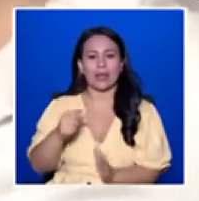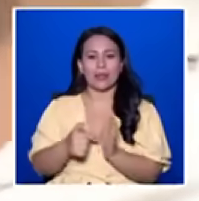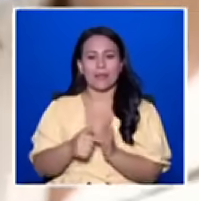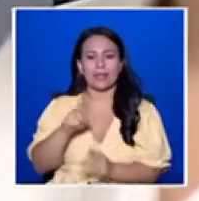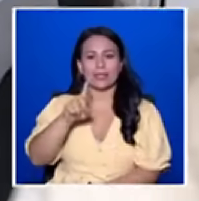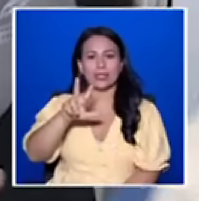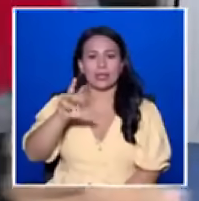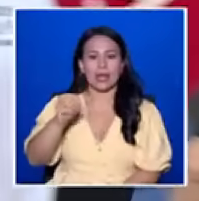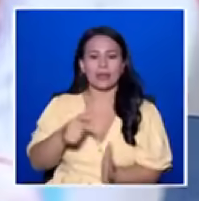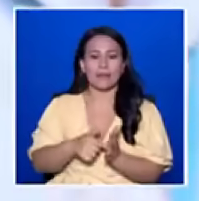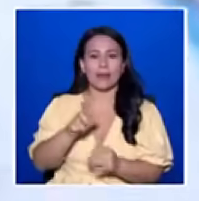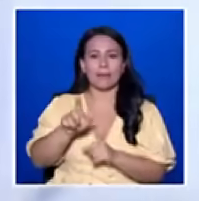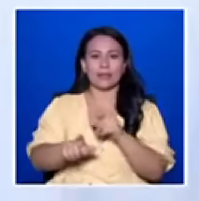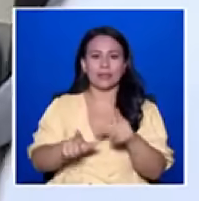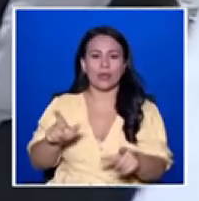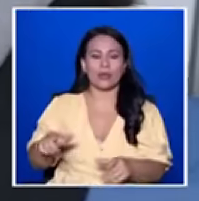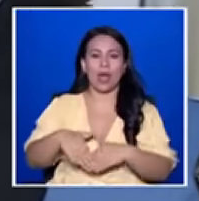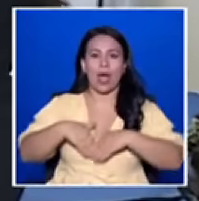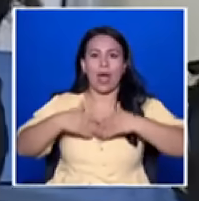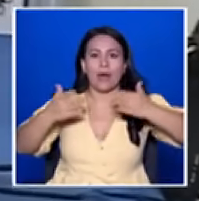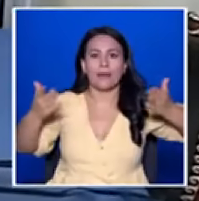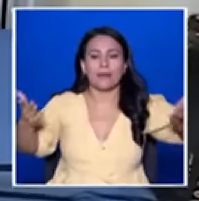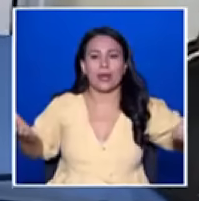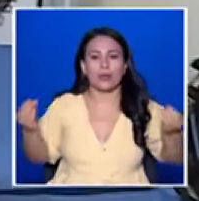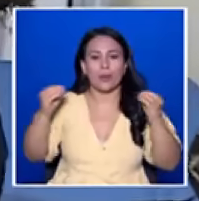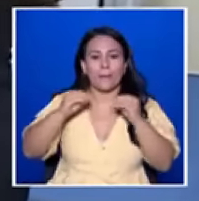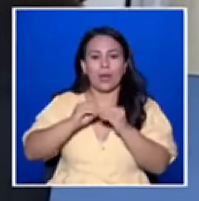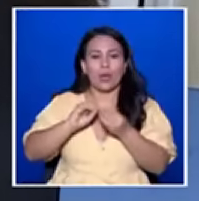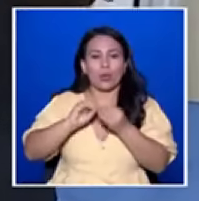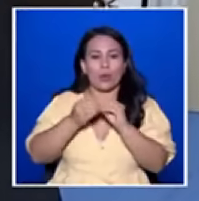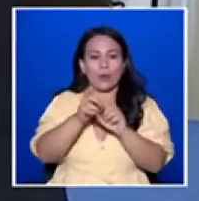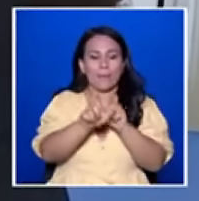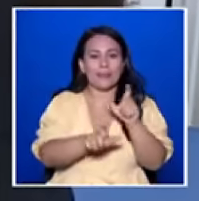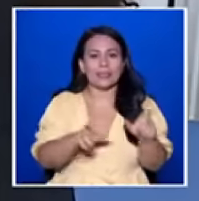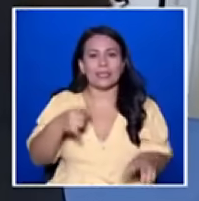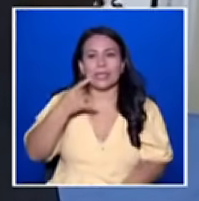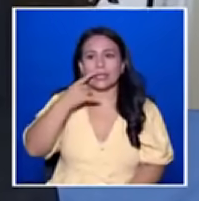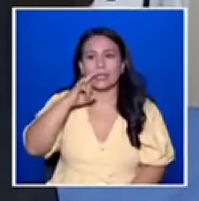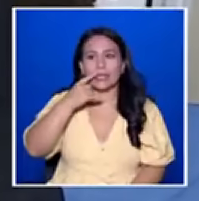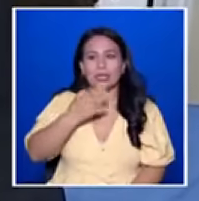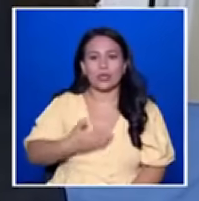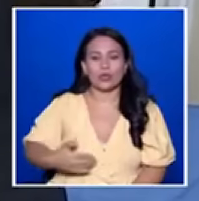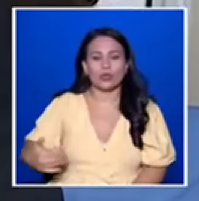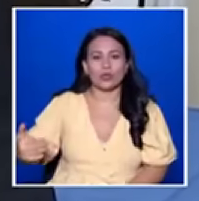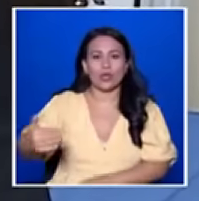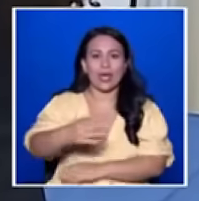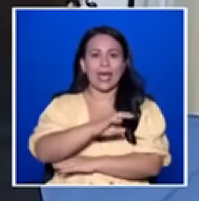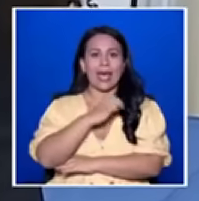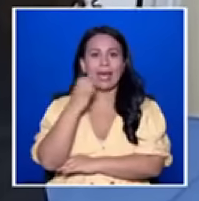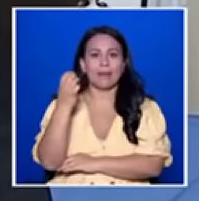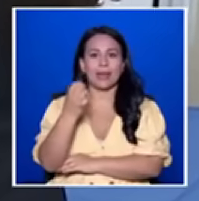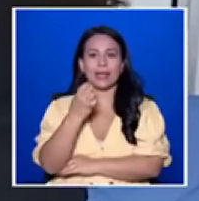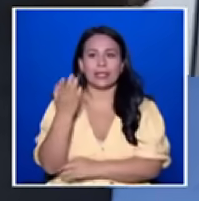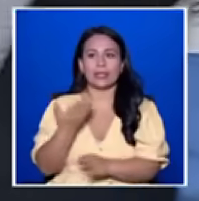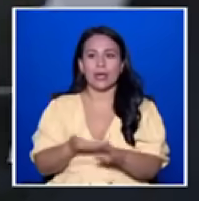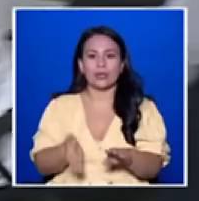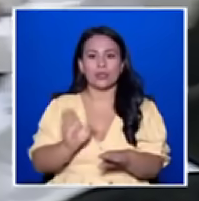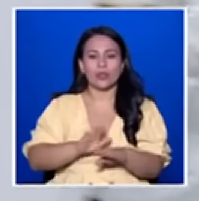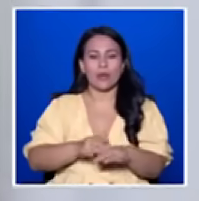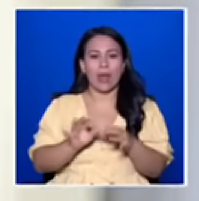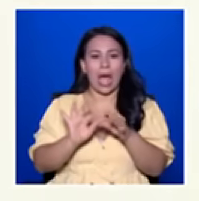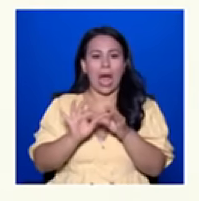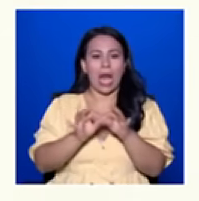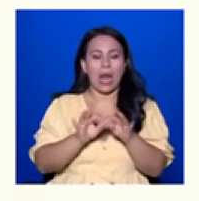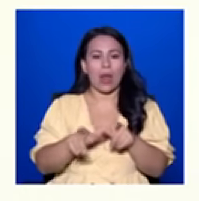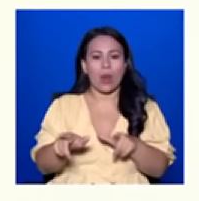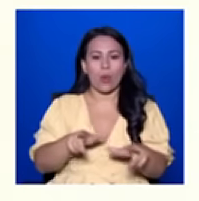933 mil habitantes, y debido a la gran estadística que hemos tenido de pacientes pediátricos en el área de emergencia, se ha hecho una ampliación y una remodelación de